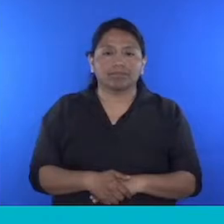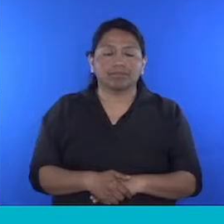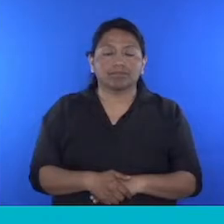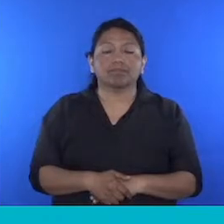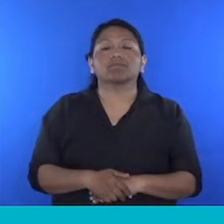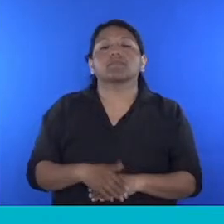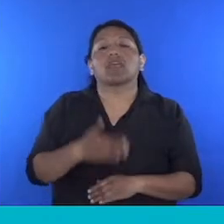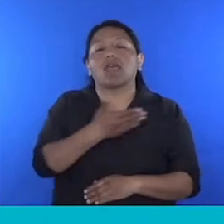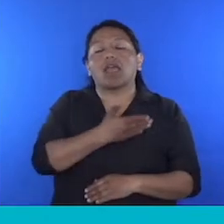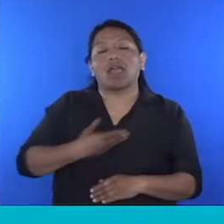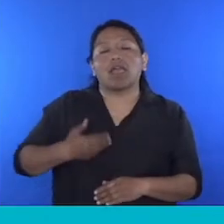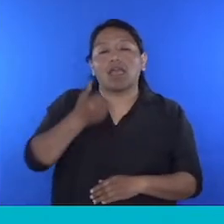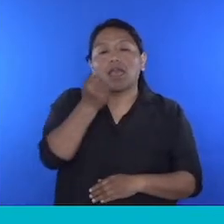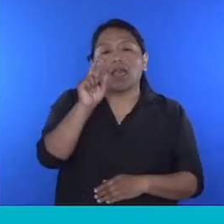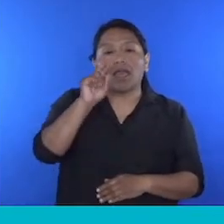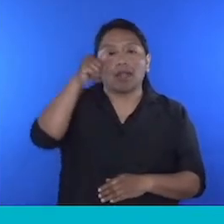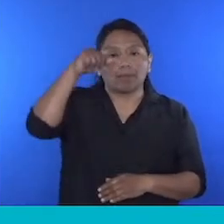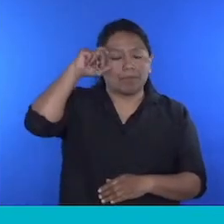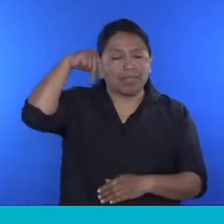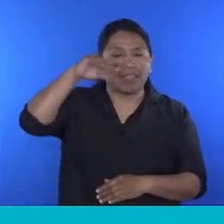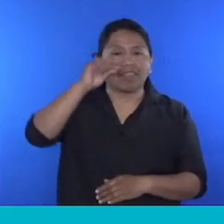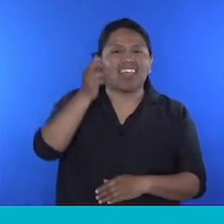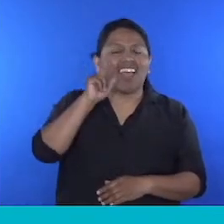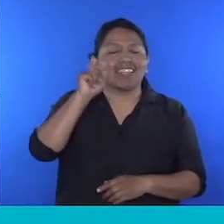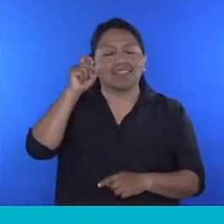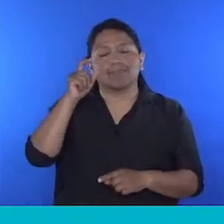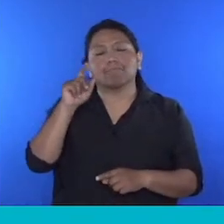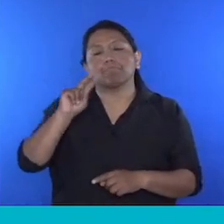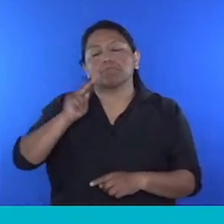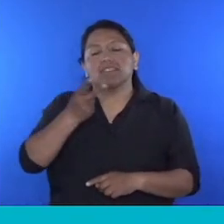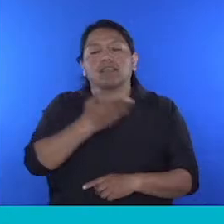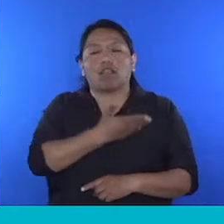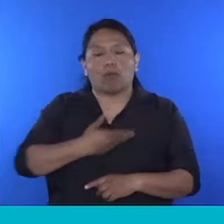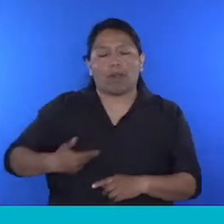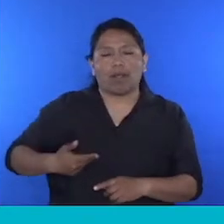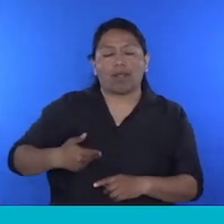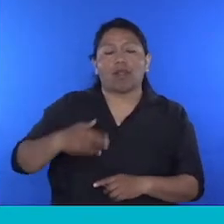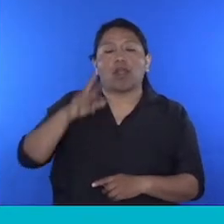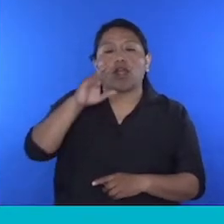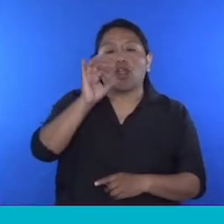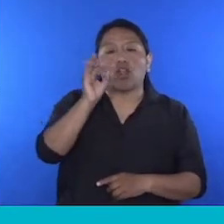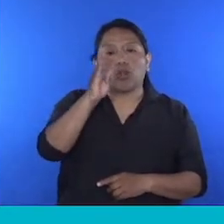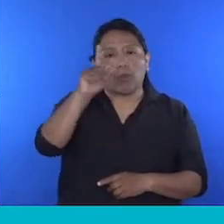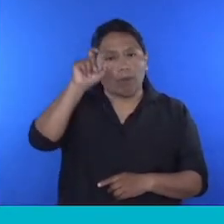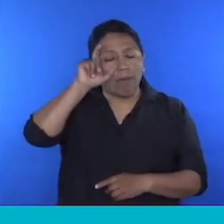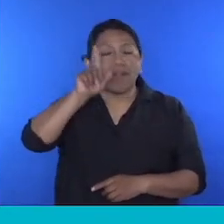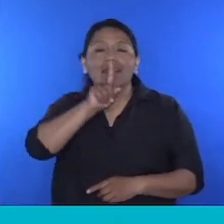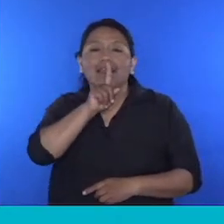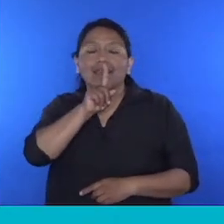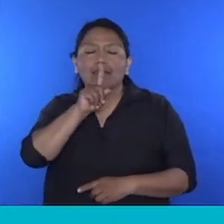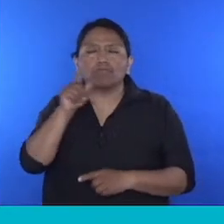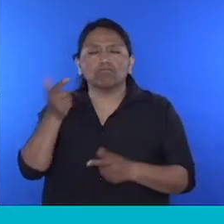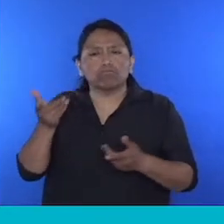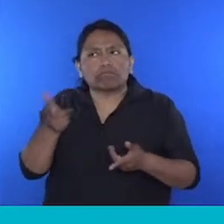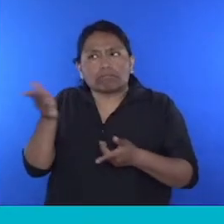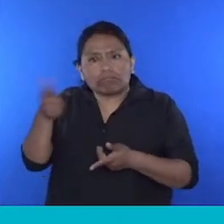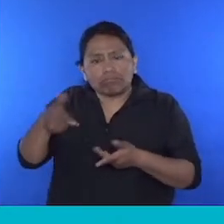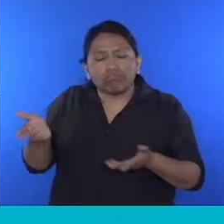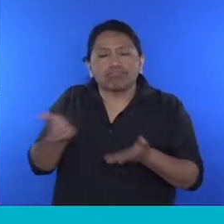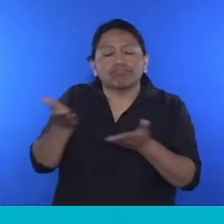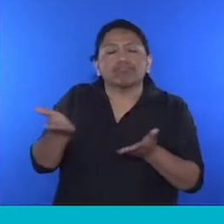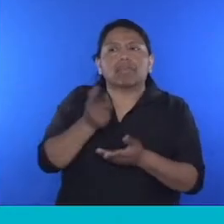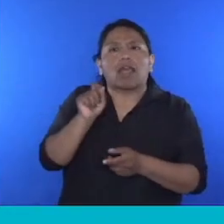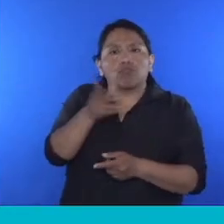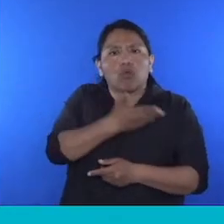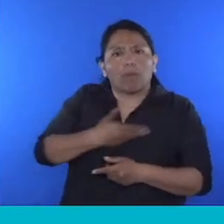al gobernador Armendáriz, a la vicegobernadora Elba Roublet, por su impulso, al gobernador por